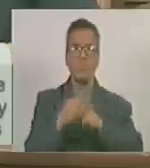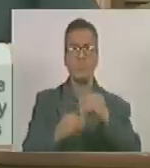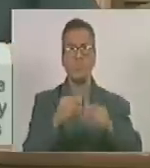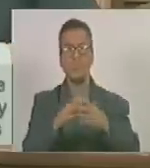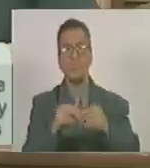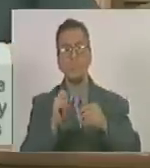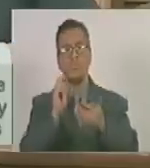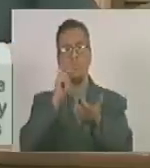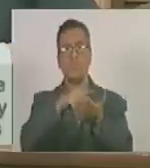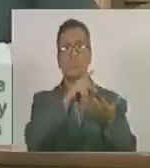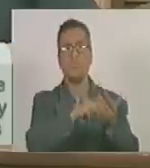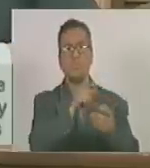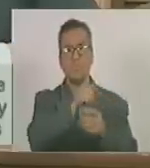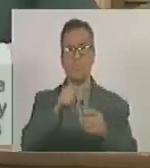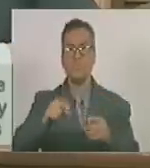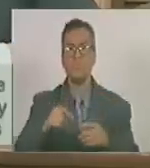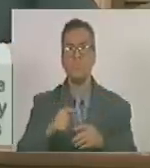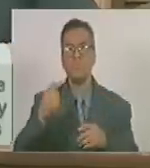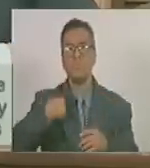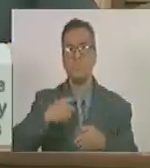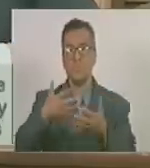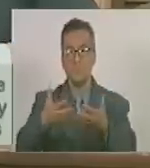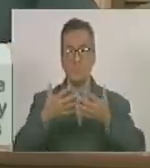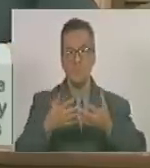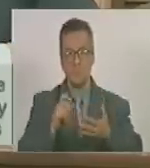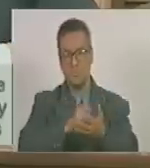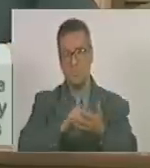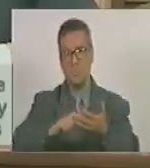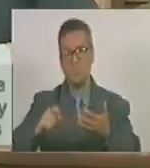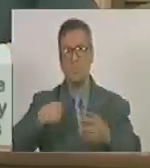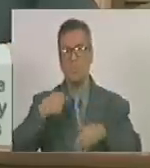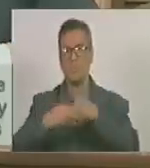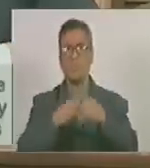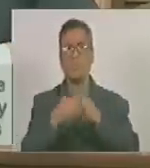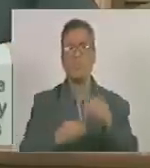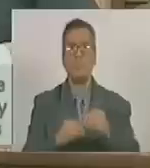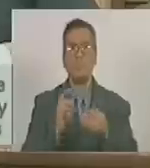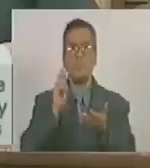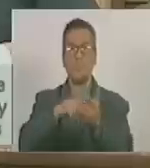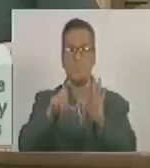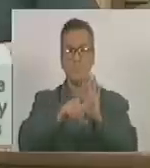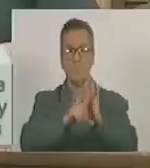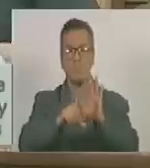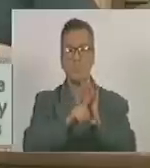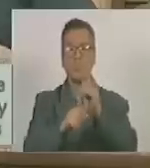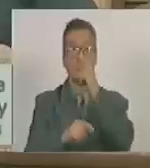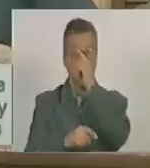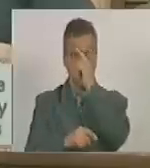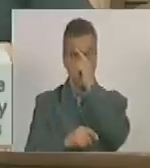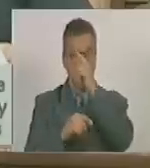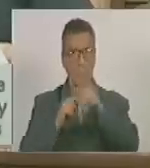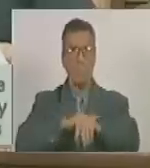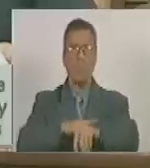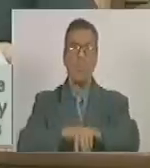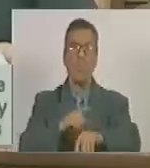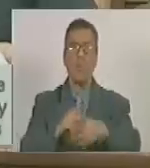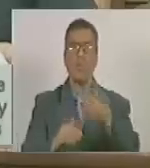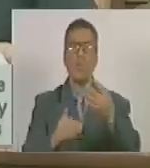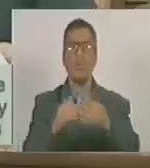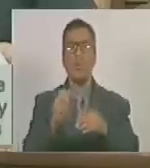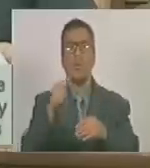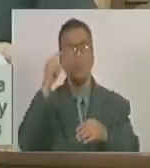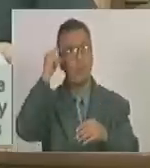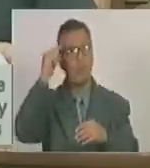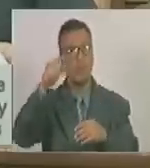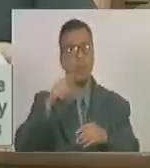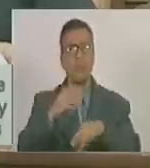materia de participación ciudadana, recibirá los documentos exigidos en la presente ley y en un lapso no superior a 10